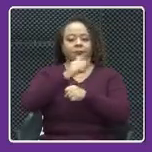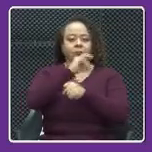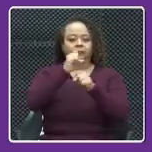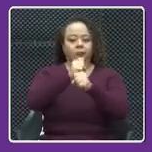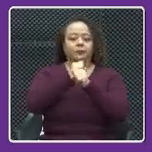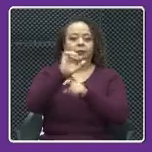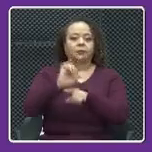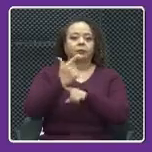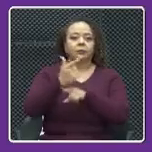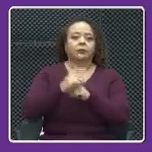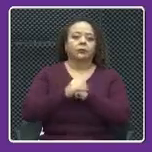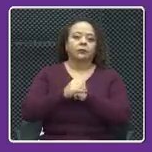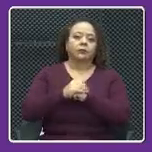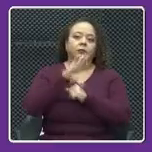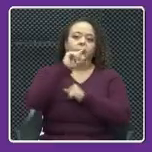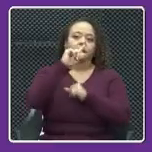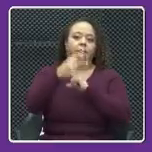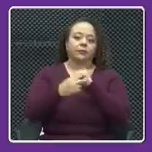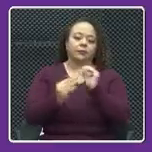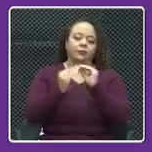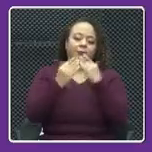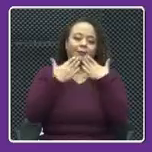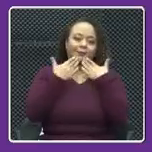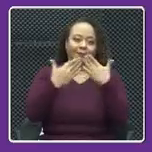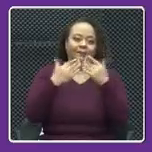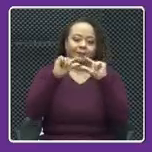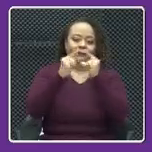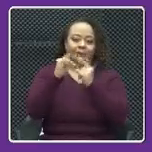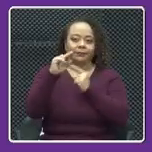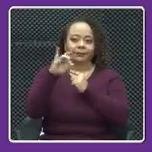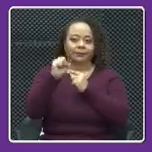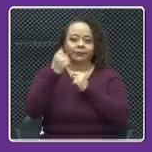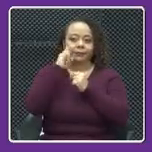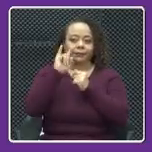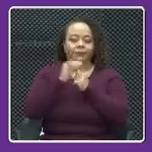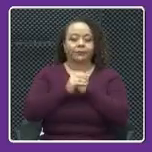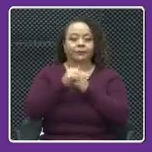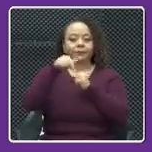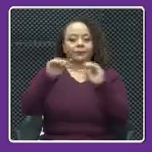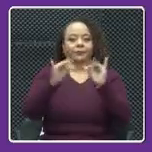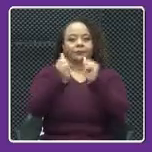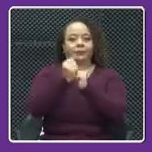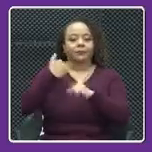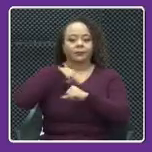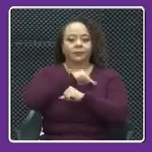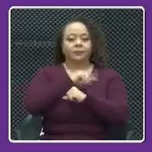Trabajo y Seguridad Social. Y una vez más, agradecerle a Grupo INS por estar en esta mañana con